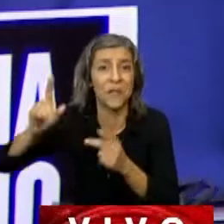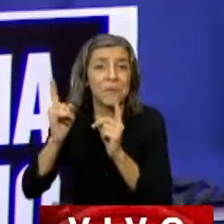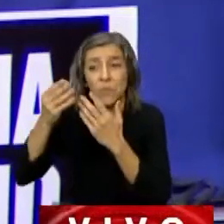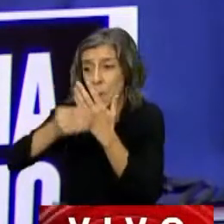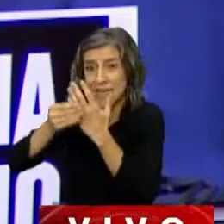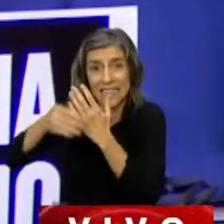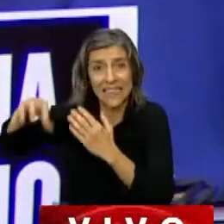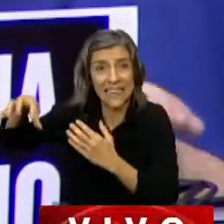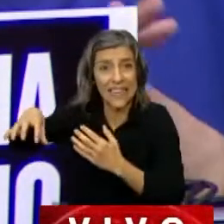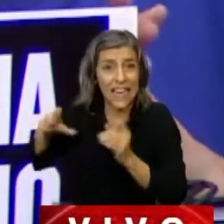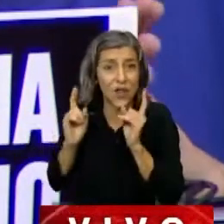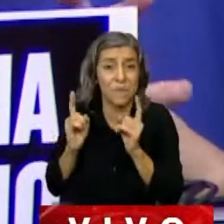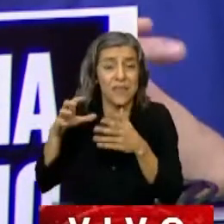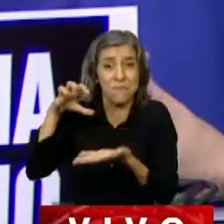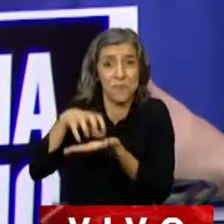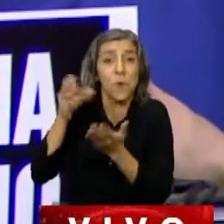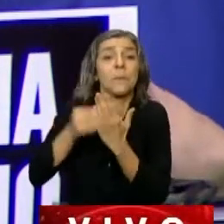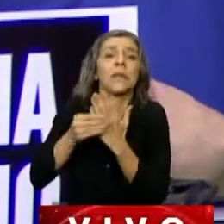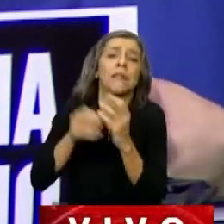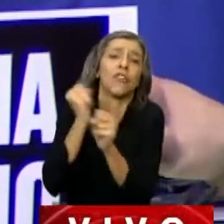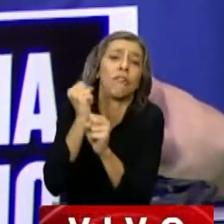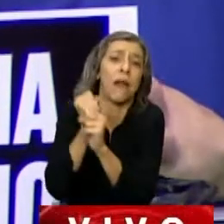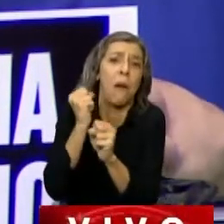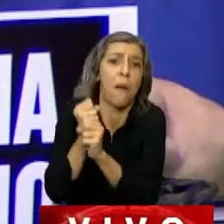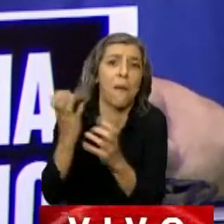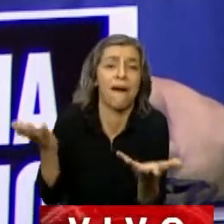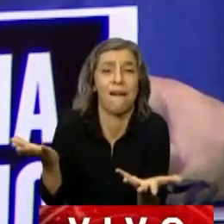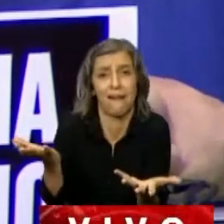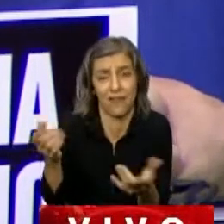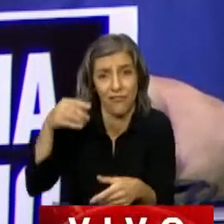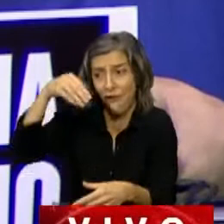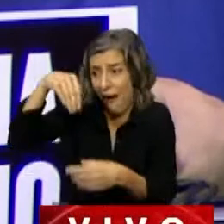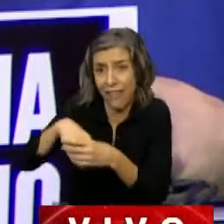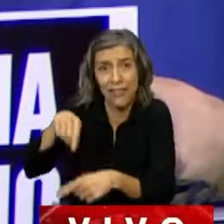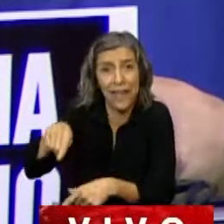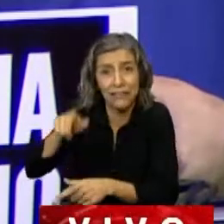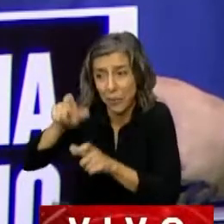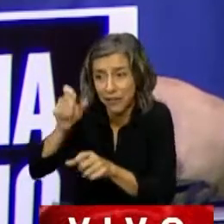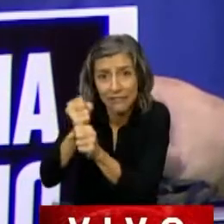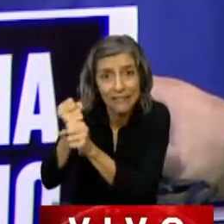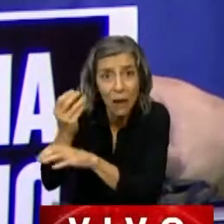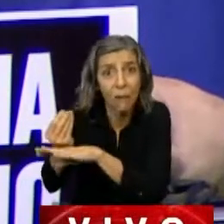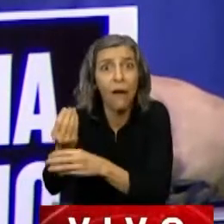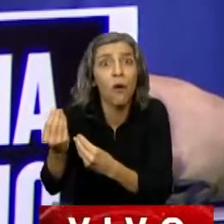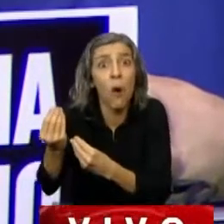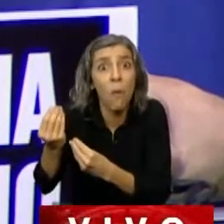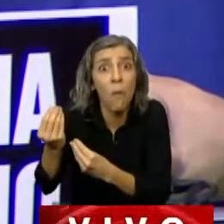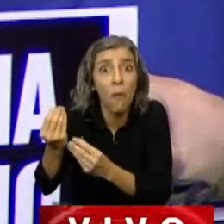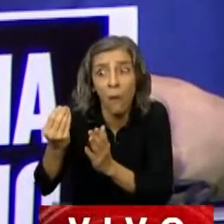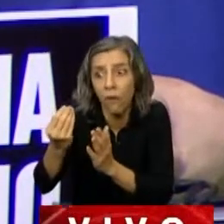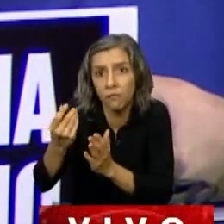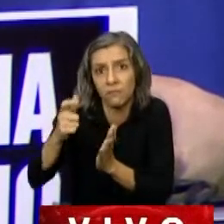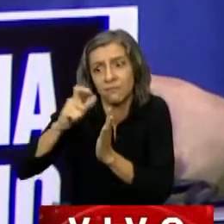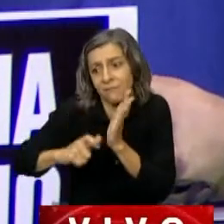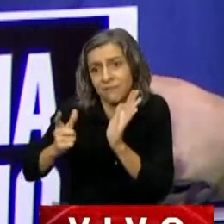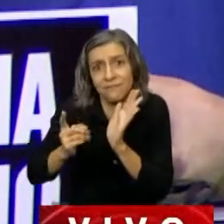tienen que controlar, el Ministerio de Trabajo que tiene que controlar el fraude laboral, imagínense, con